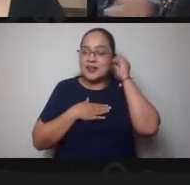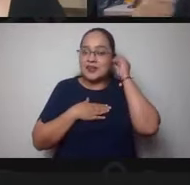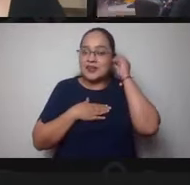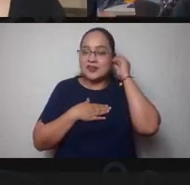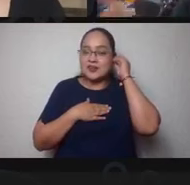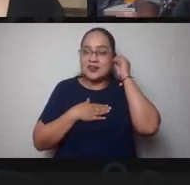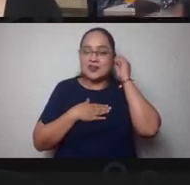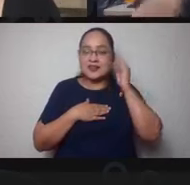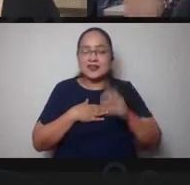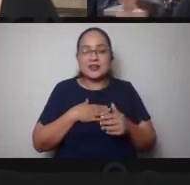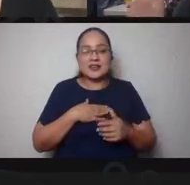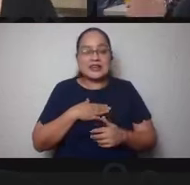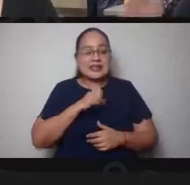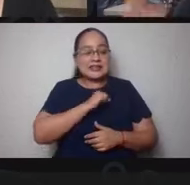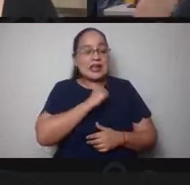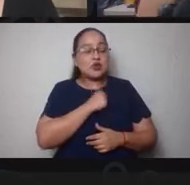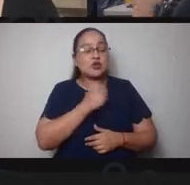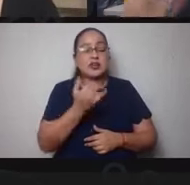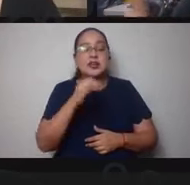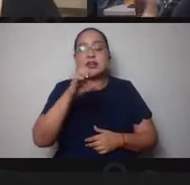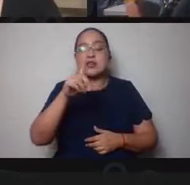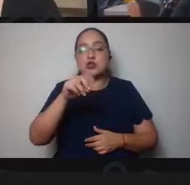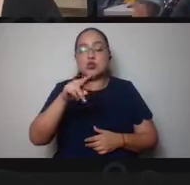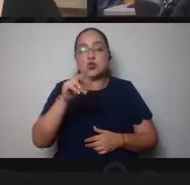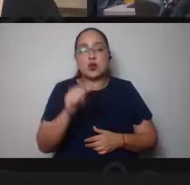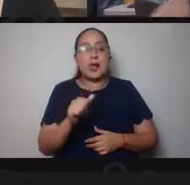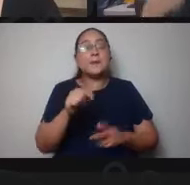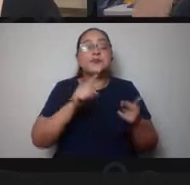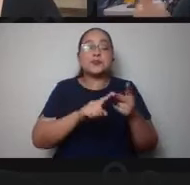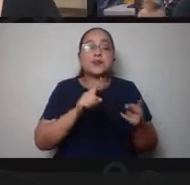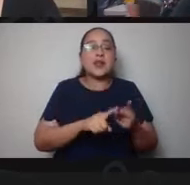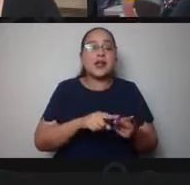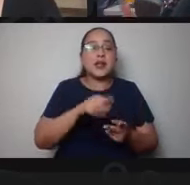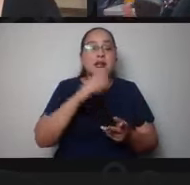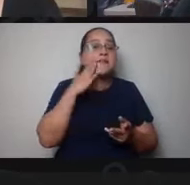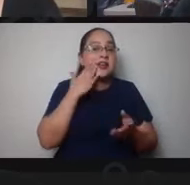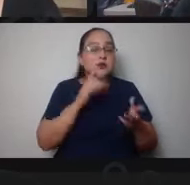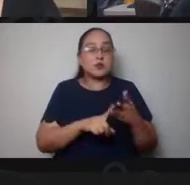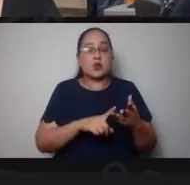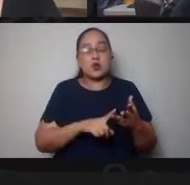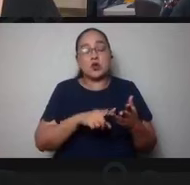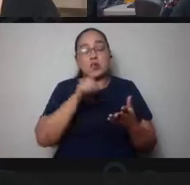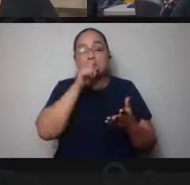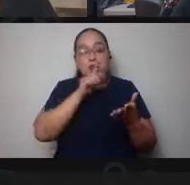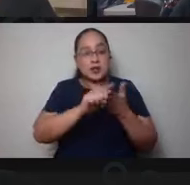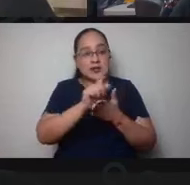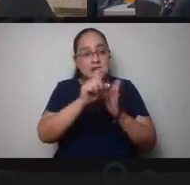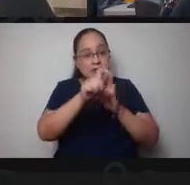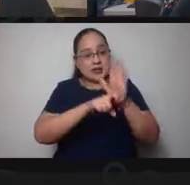El Salud y Educa, me encuentran en Facebook, Twitter e Instagram. Y mi correo electrónico,